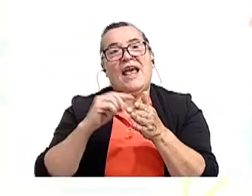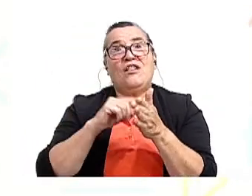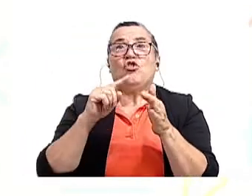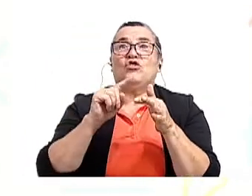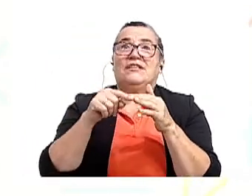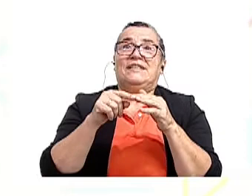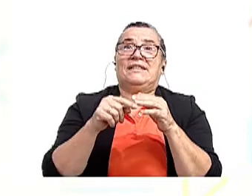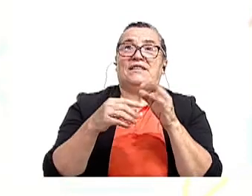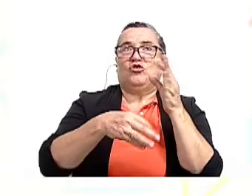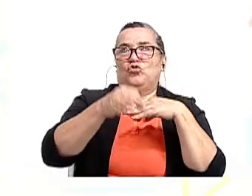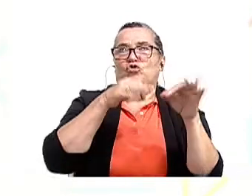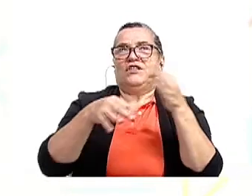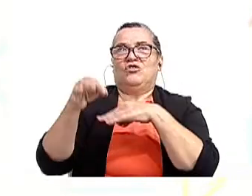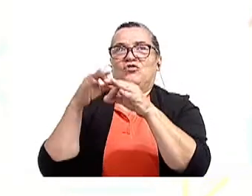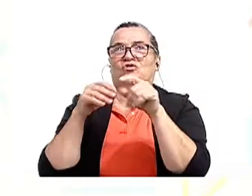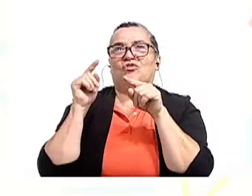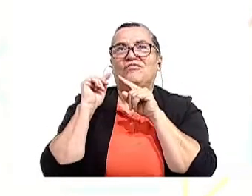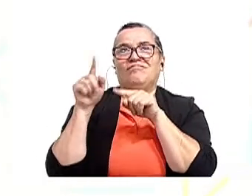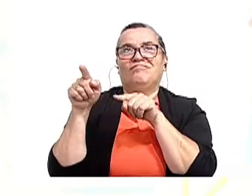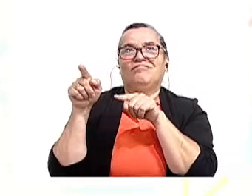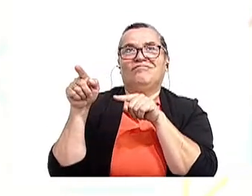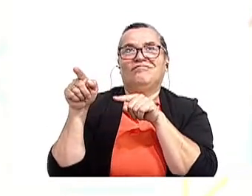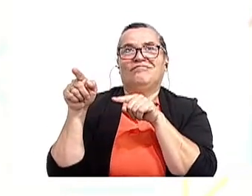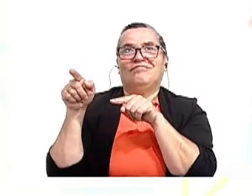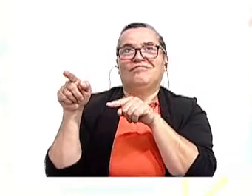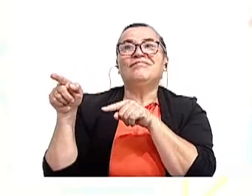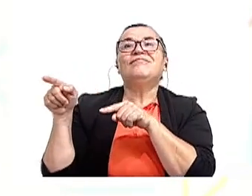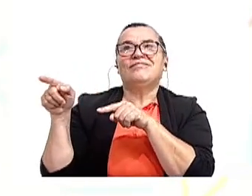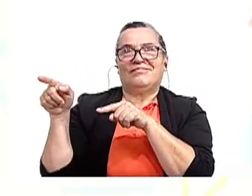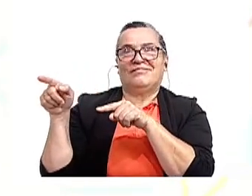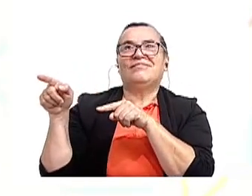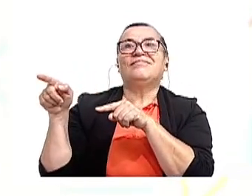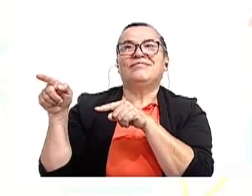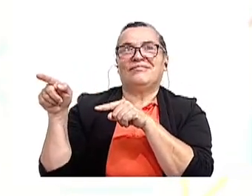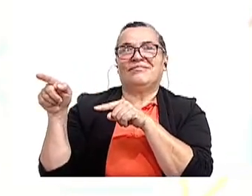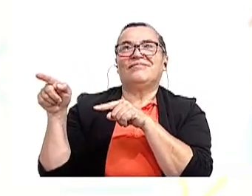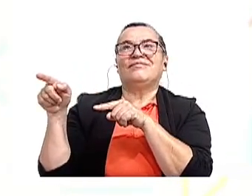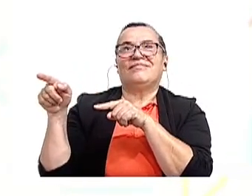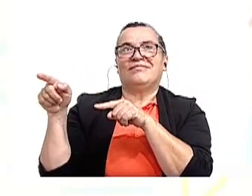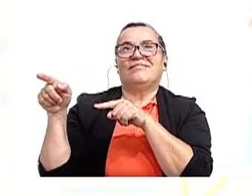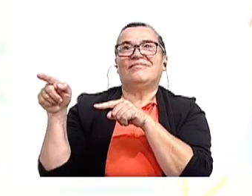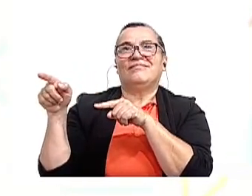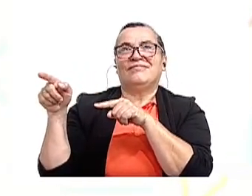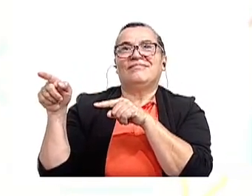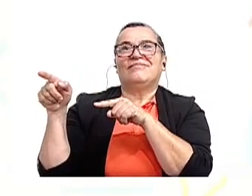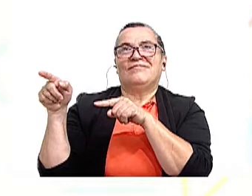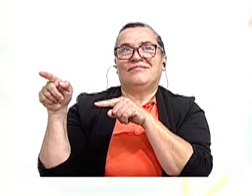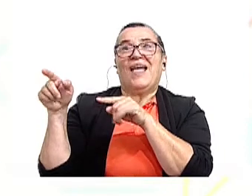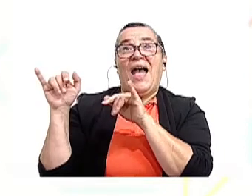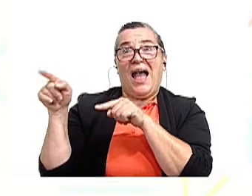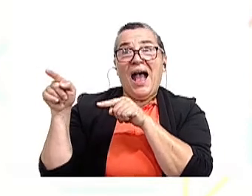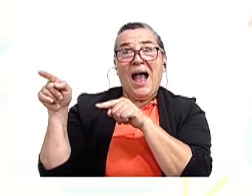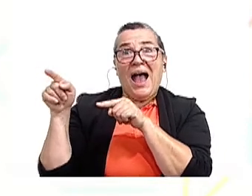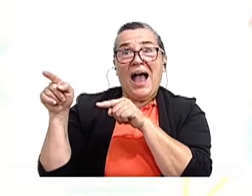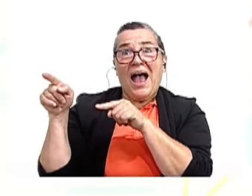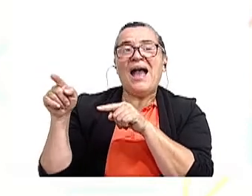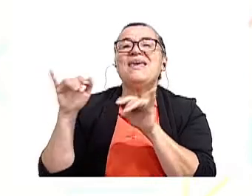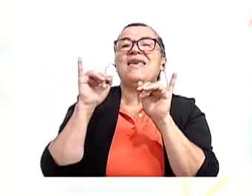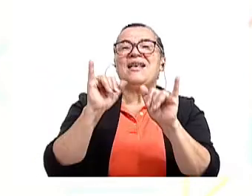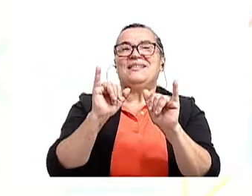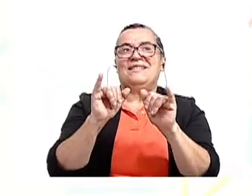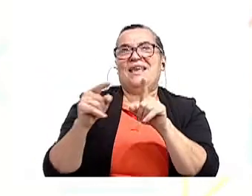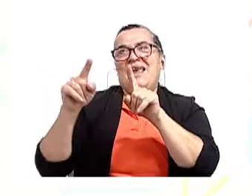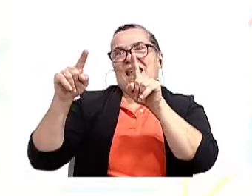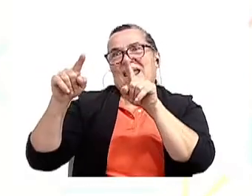de m, muy bien, y anotamos el valor de b. Y de esta forma pudimos obtener el